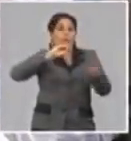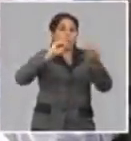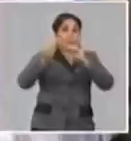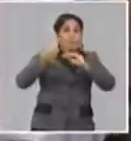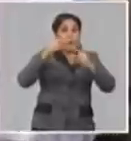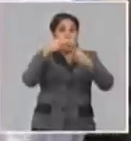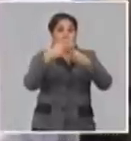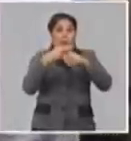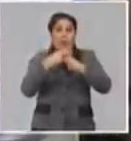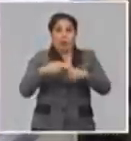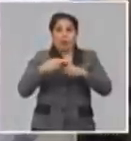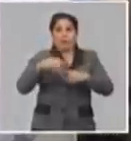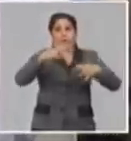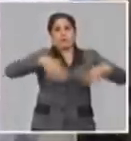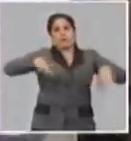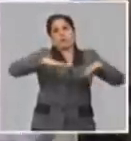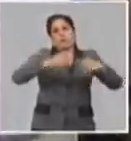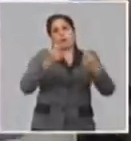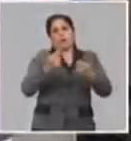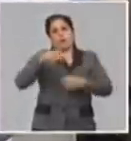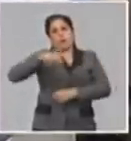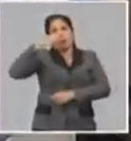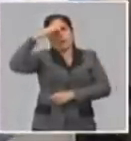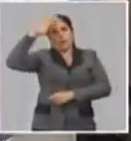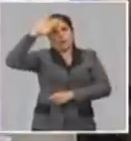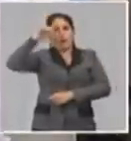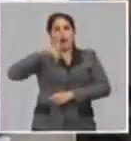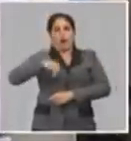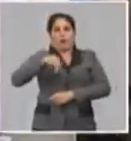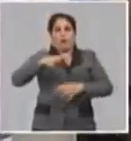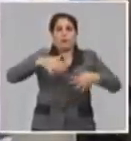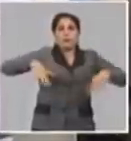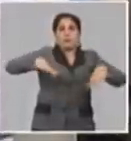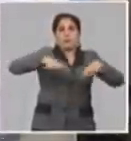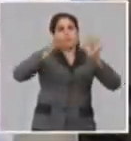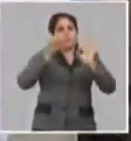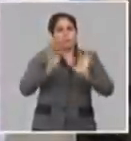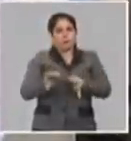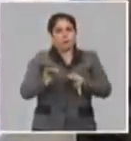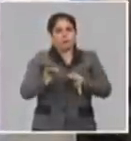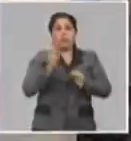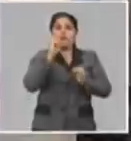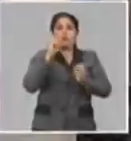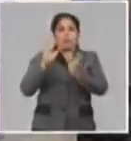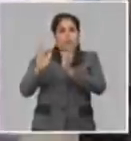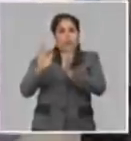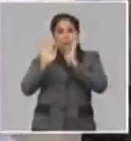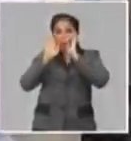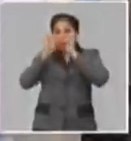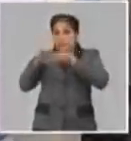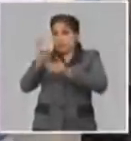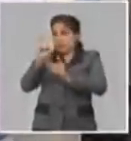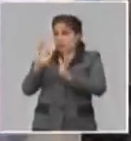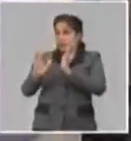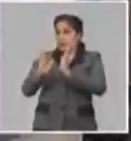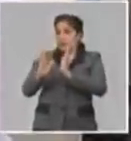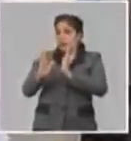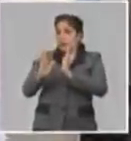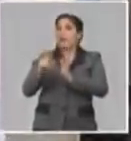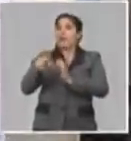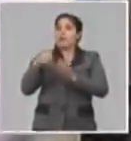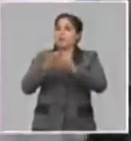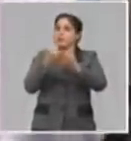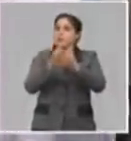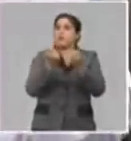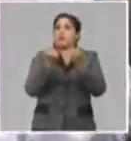el que estamos. Y entonces a lo que nos vamos a referir, lo que nos estamos refiriendo ahora, es precisamente esa segunda etapa. O sea, la segunda etapa ya de impulso